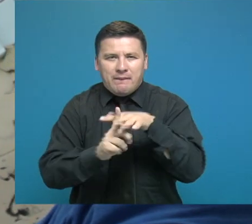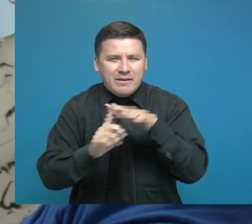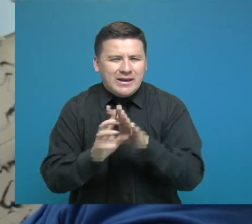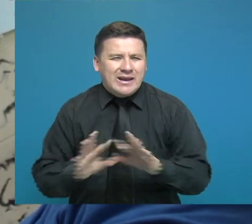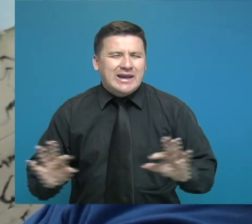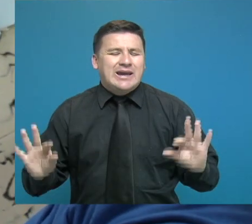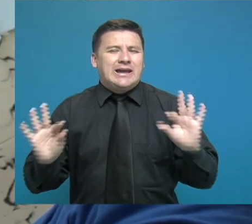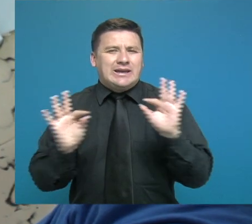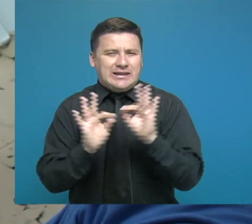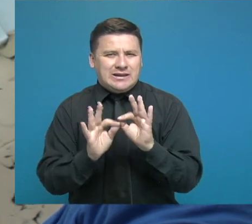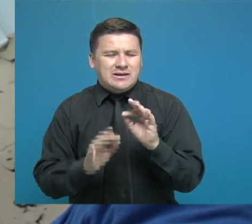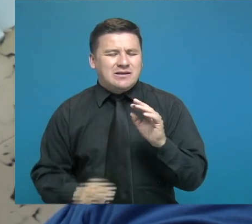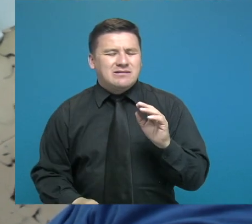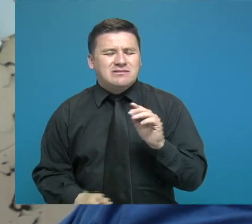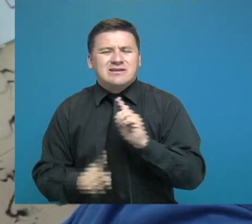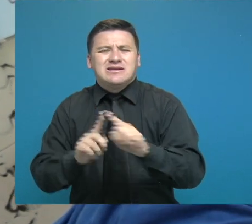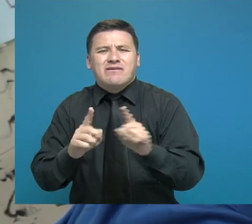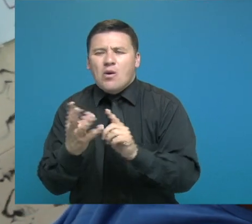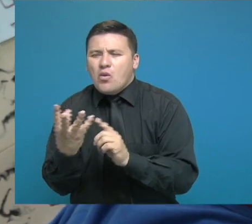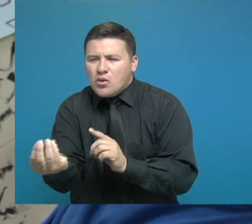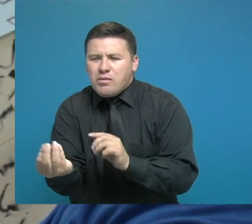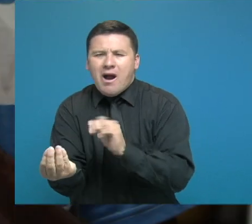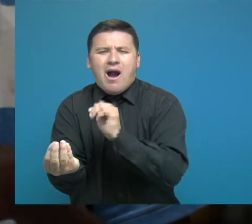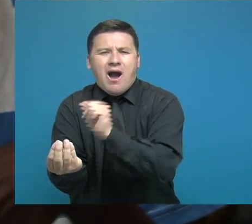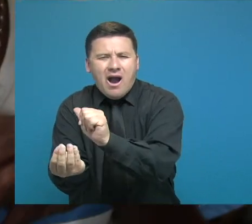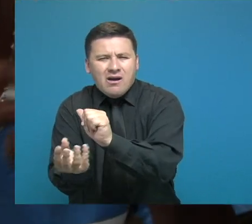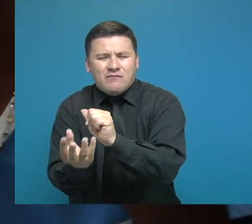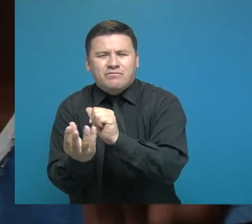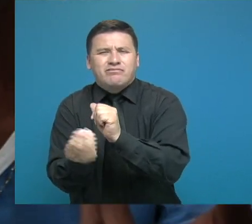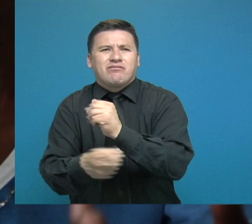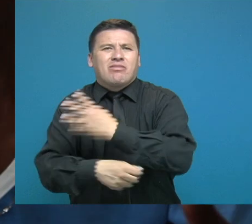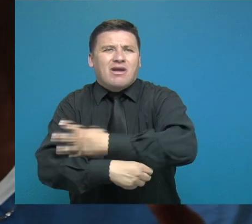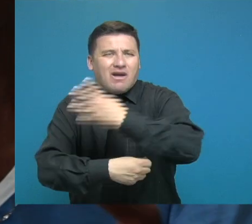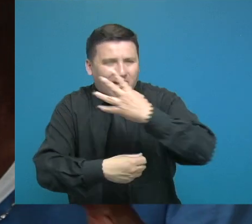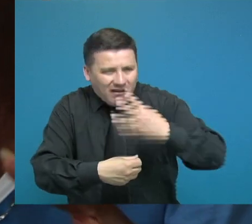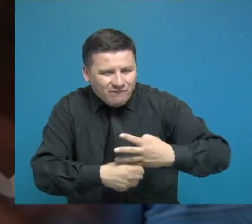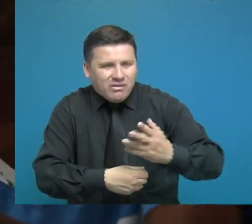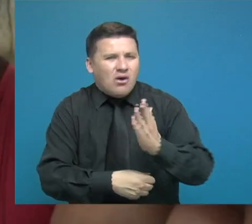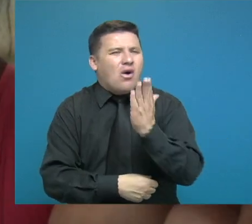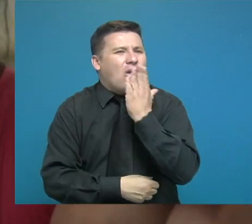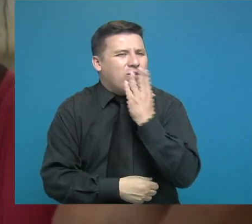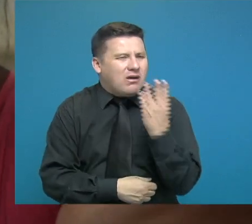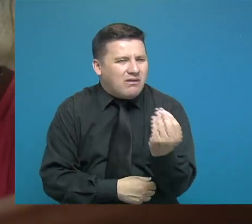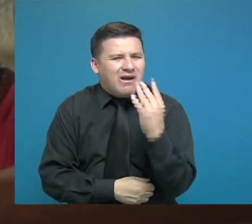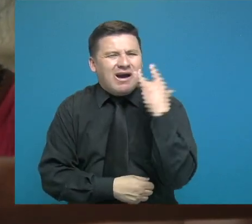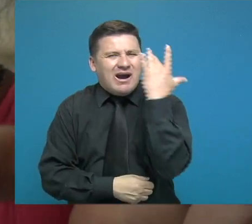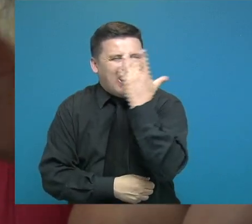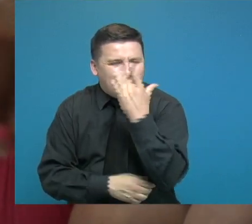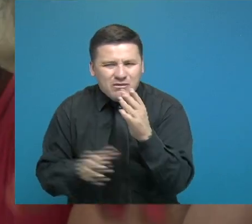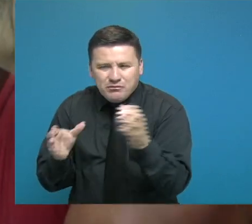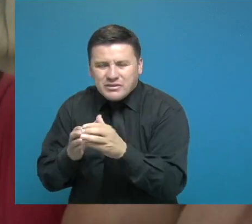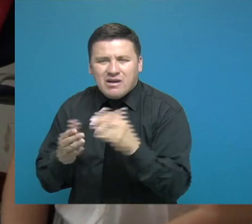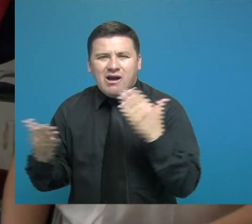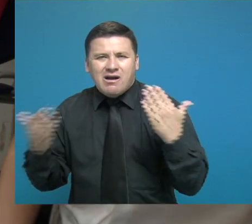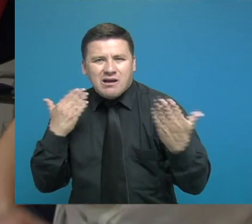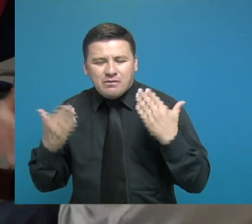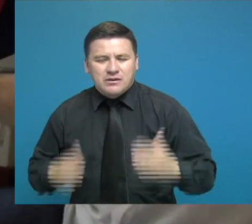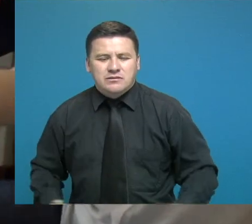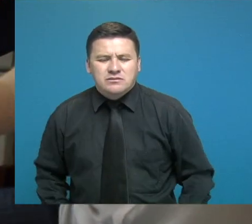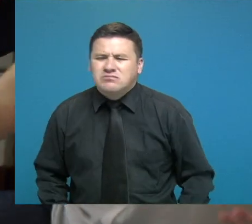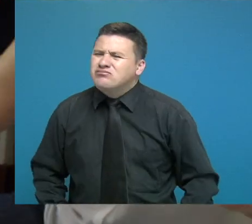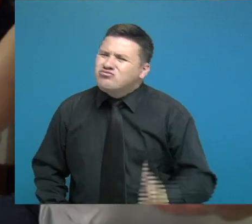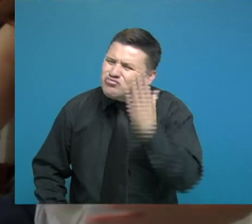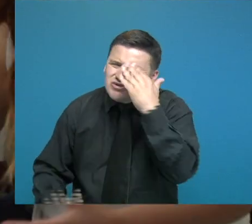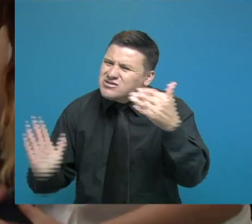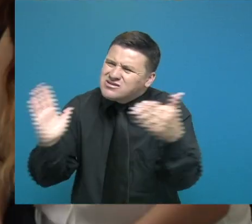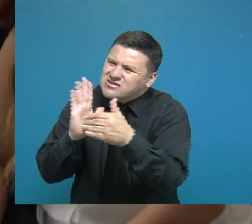las afectaciones diferenciales que han tenido distintos grupos, mujeres, población LGBTI, indígenas, afro, campesinos. Así me